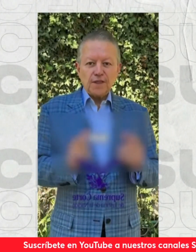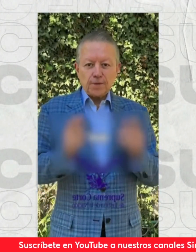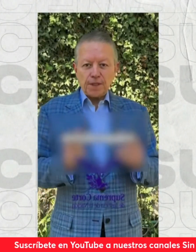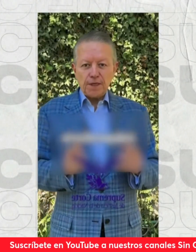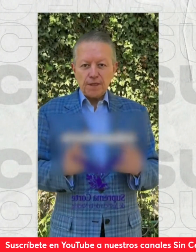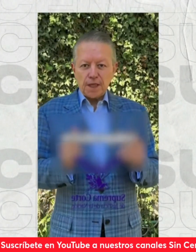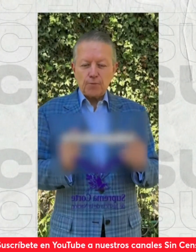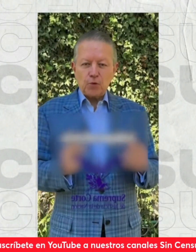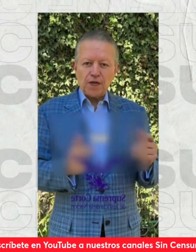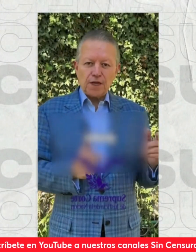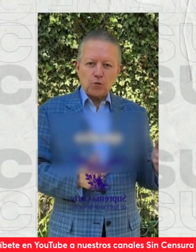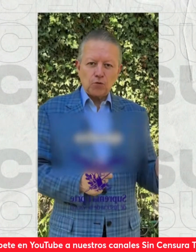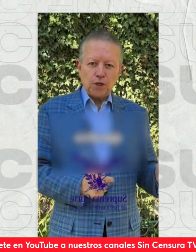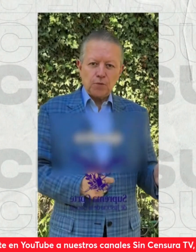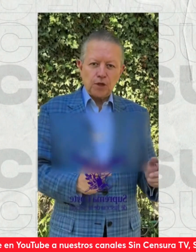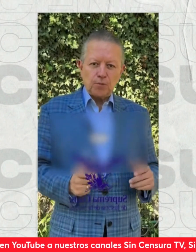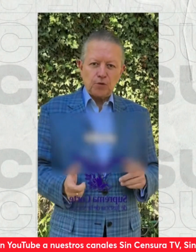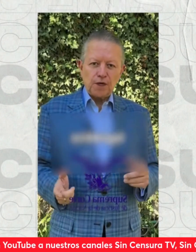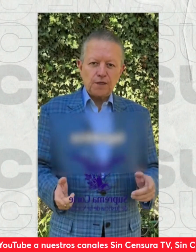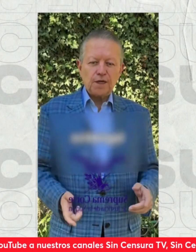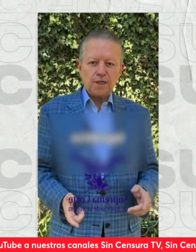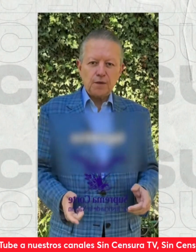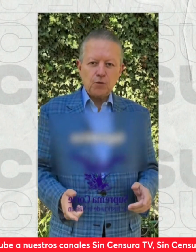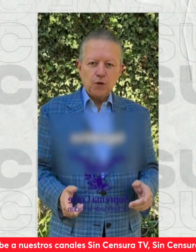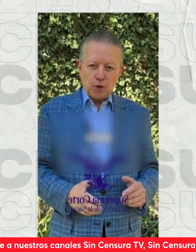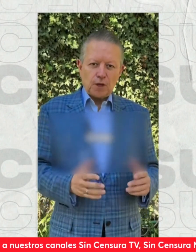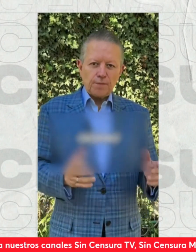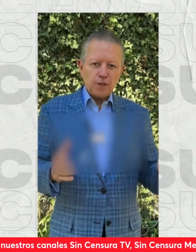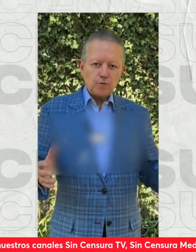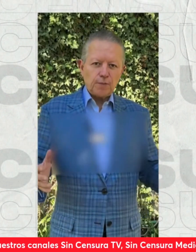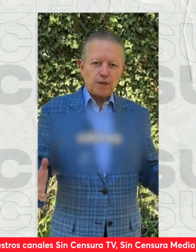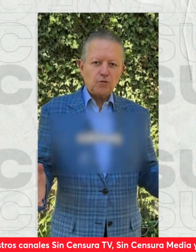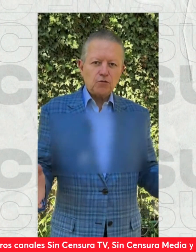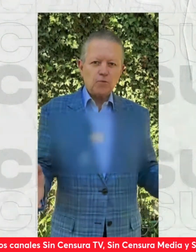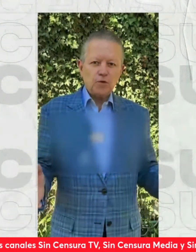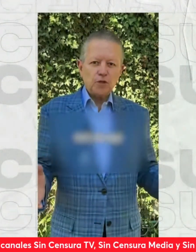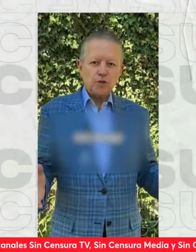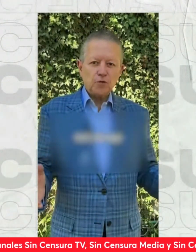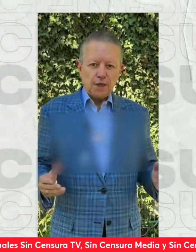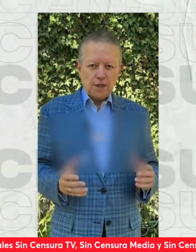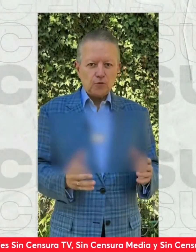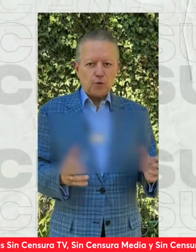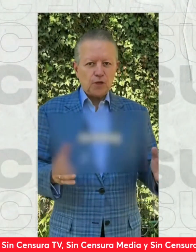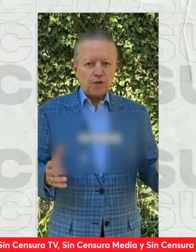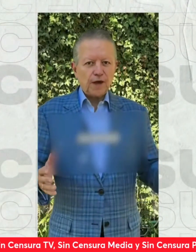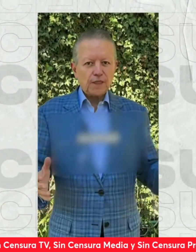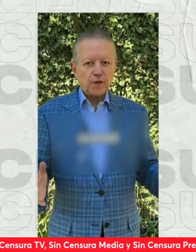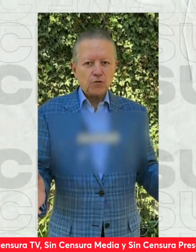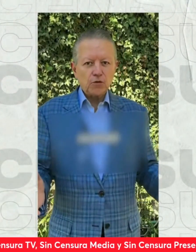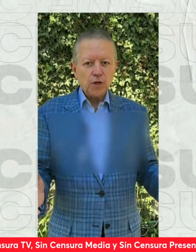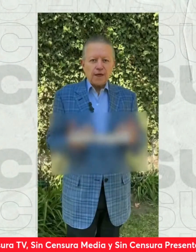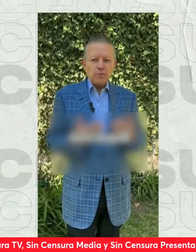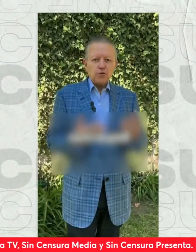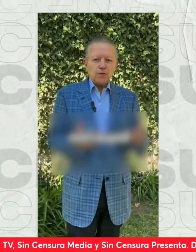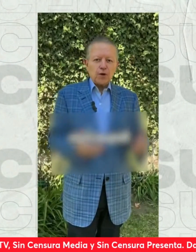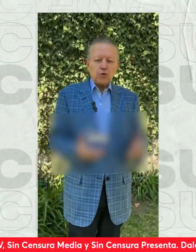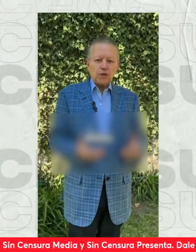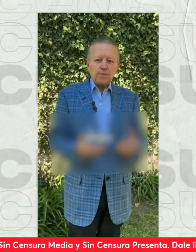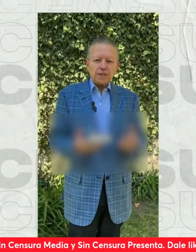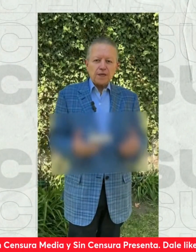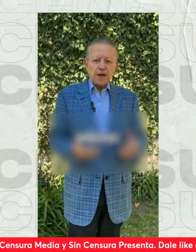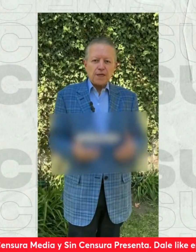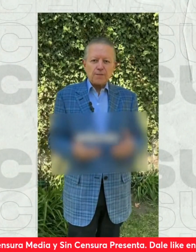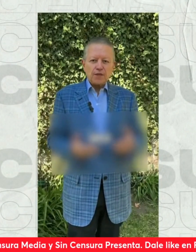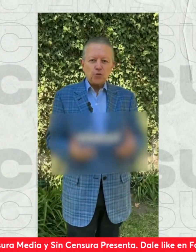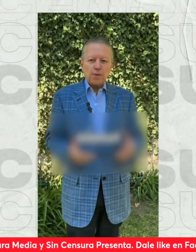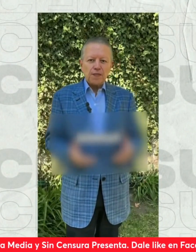corte que sea independiente del poder ejecutivo y del poder legislativo, pero también de los partidos de oposición y de los poderes fácticos. Requerimos una corte